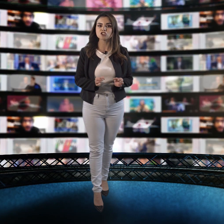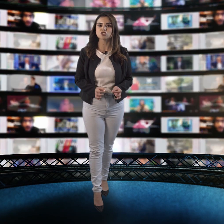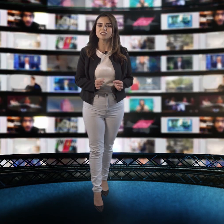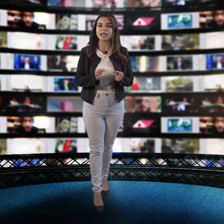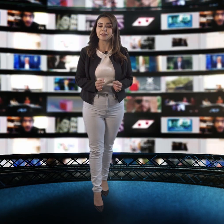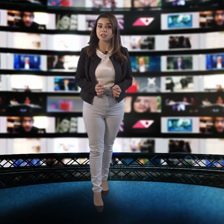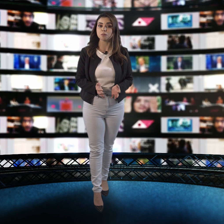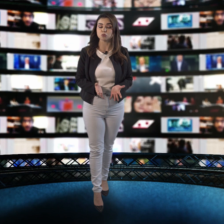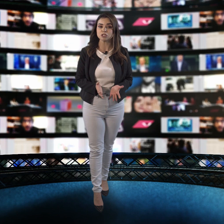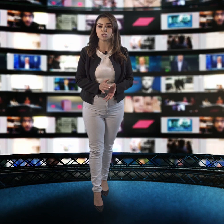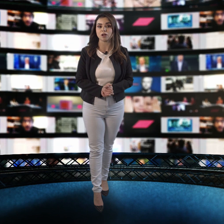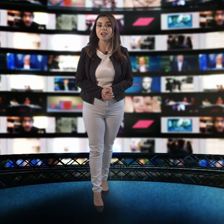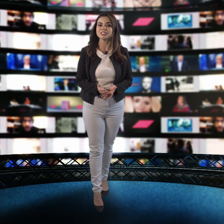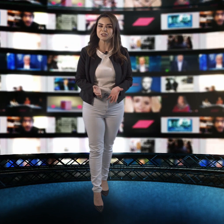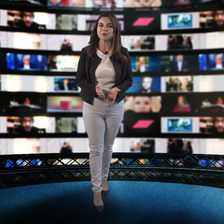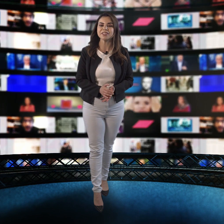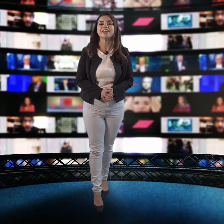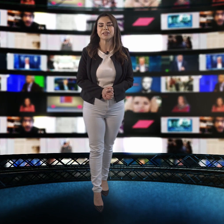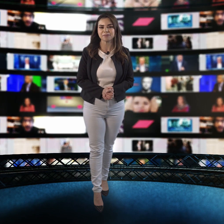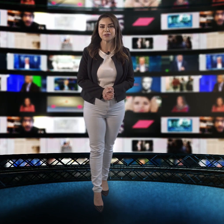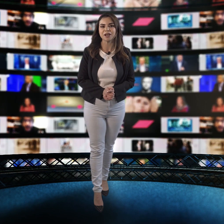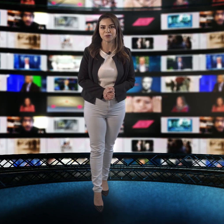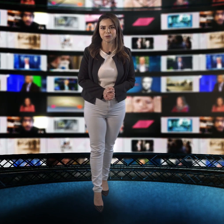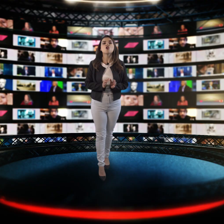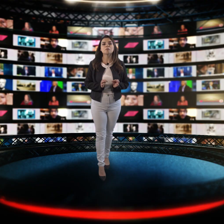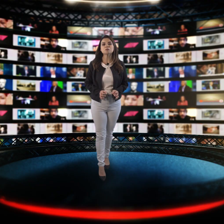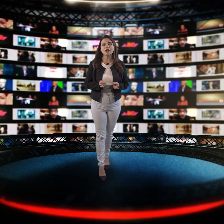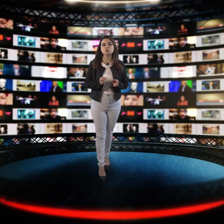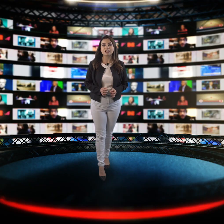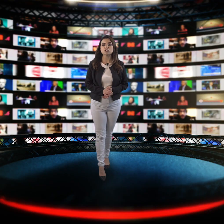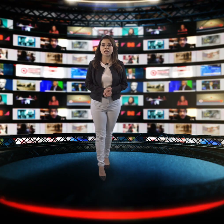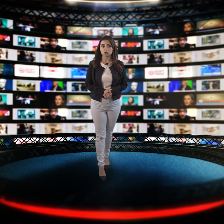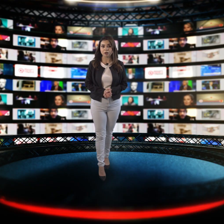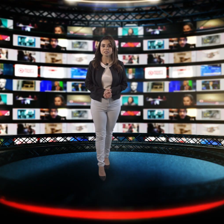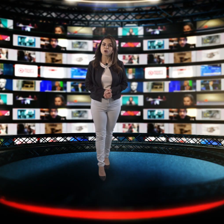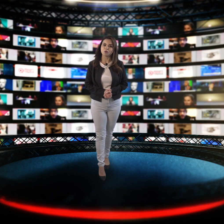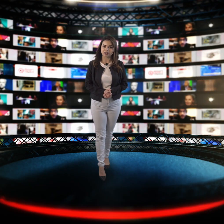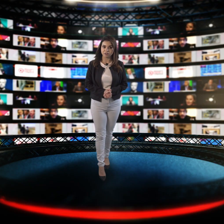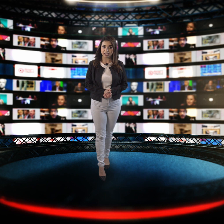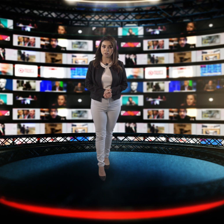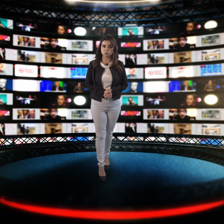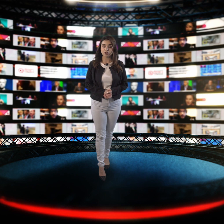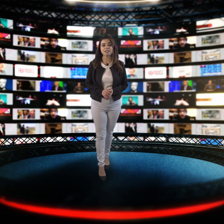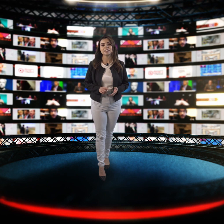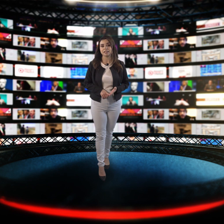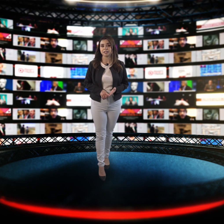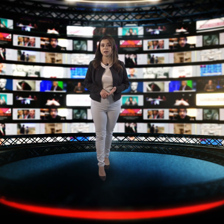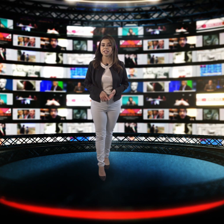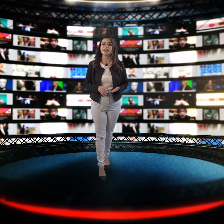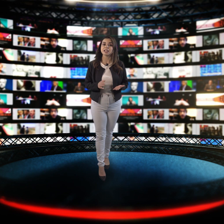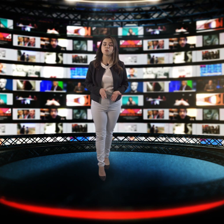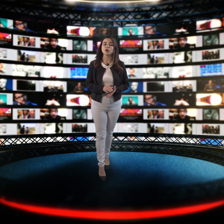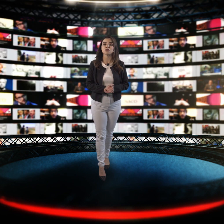gente, no solo está garantizado el presupuesto actual, sino también el incremento del apoyo. Lo mismo para los casos de las obras, como la refinería de Dos Bocas, el